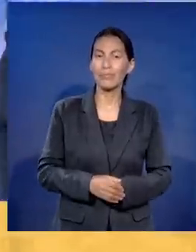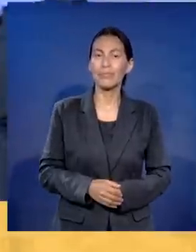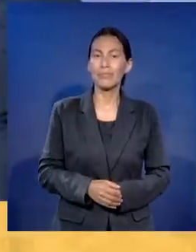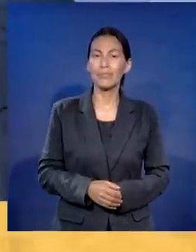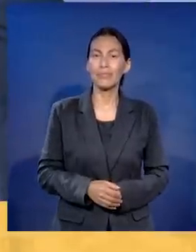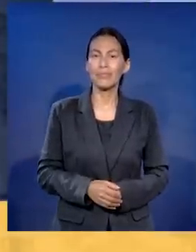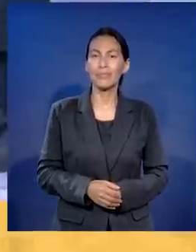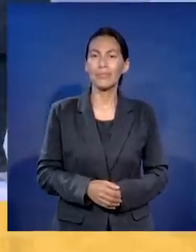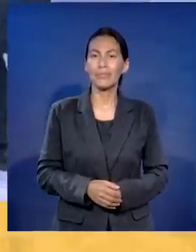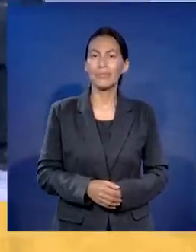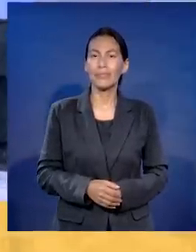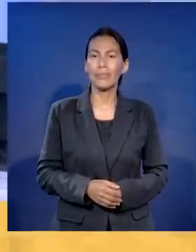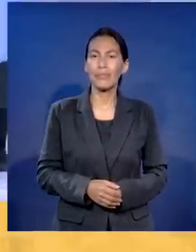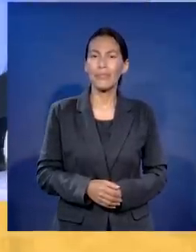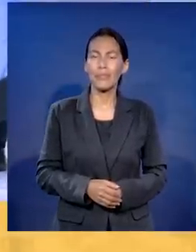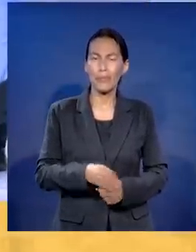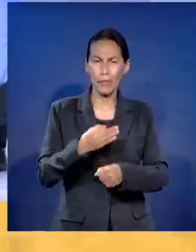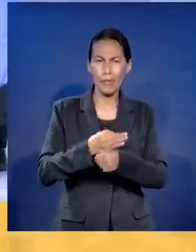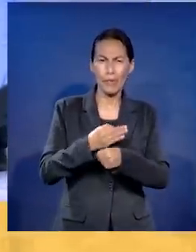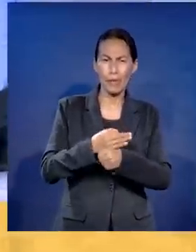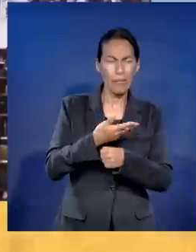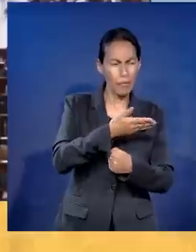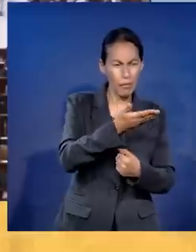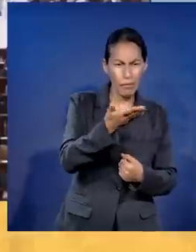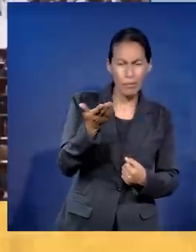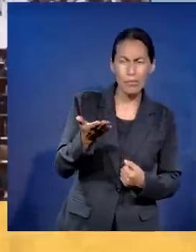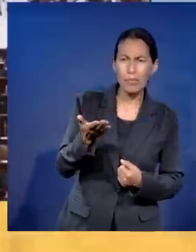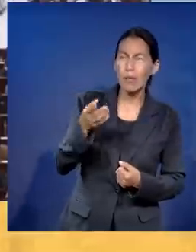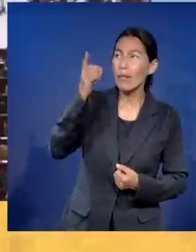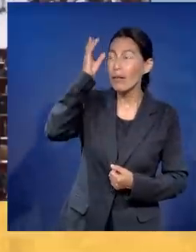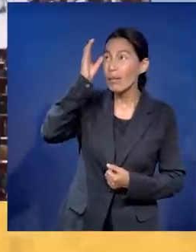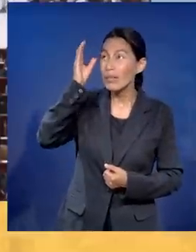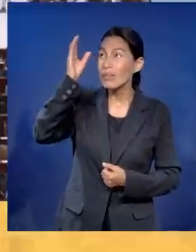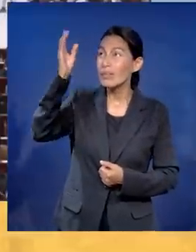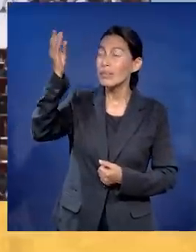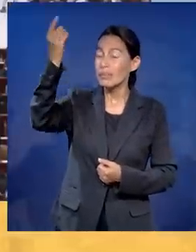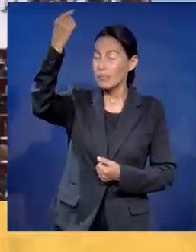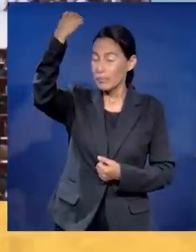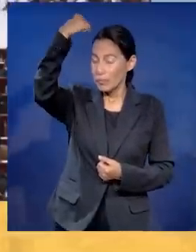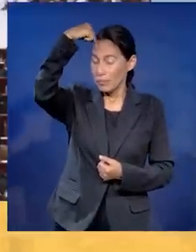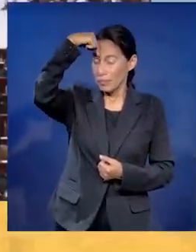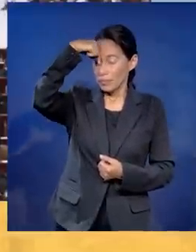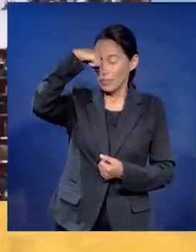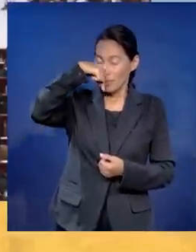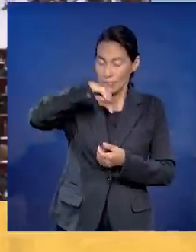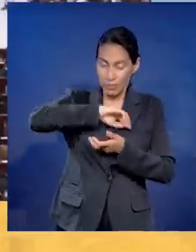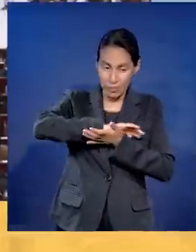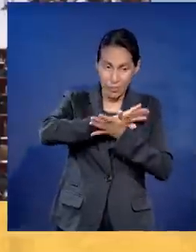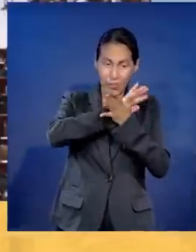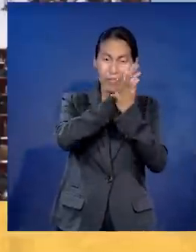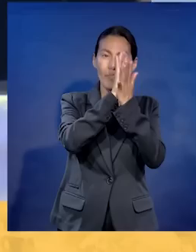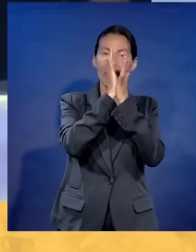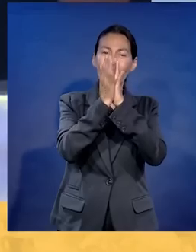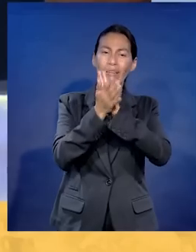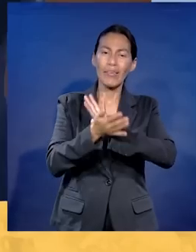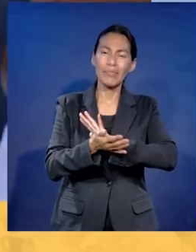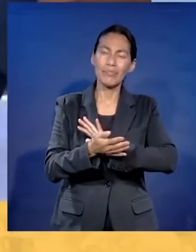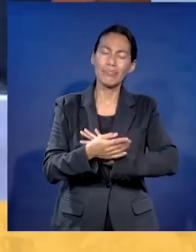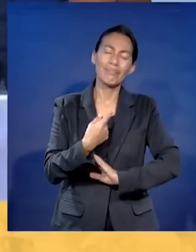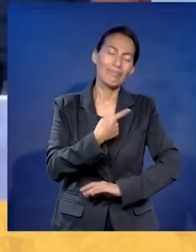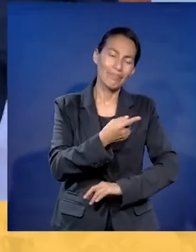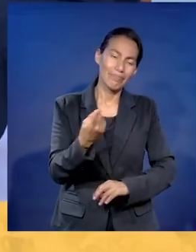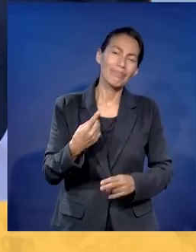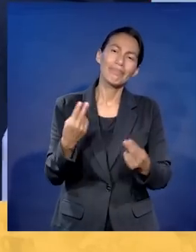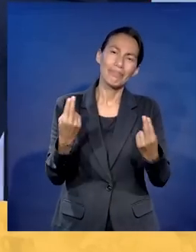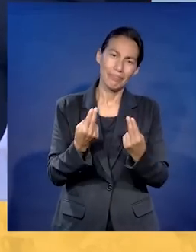Esa es la oración de esta noche que Cristo Viva en nosotros y que haga